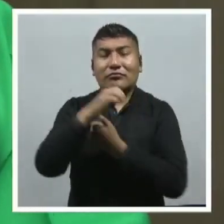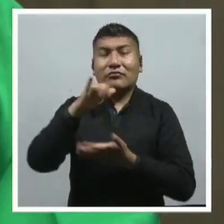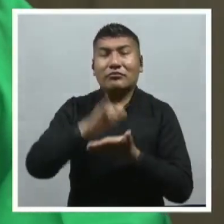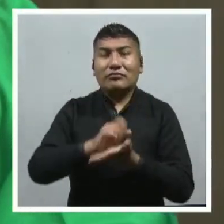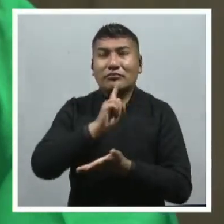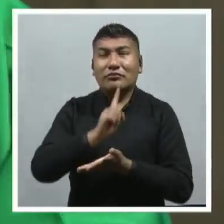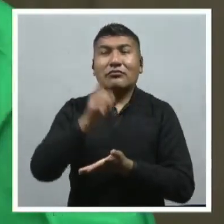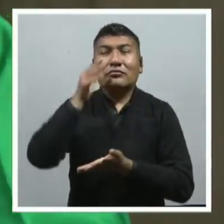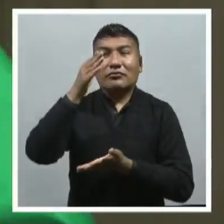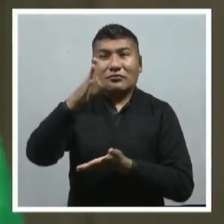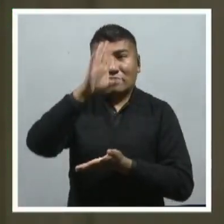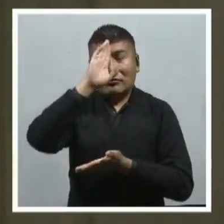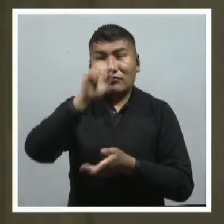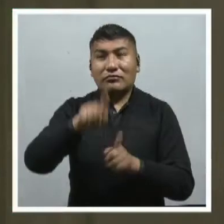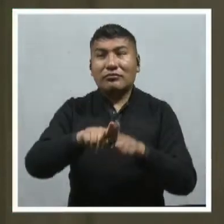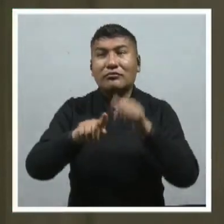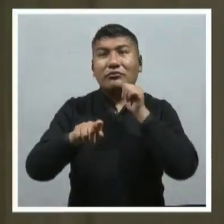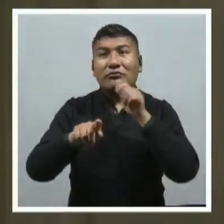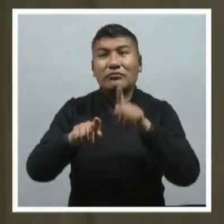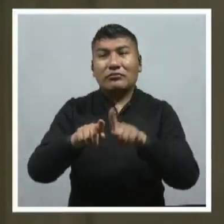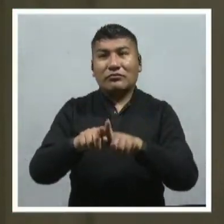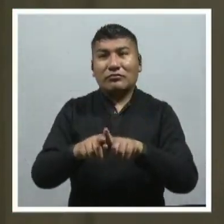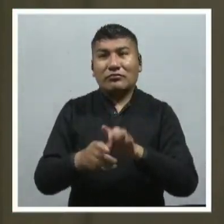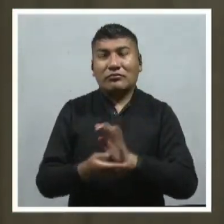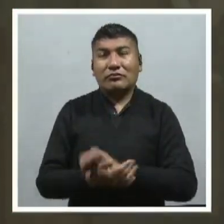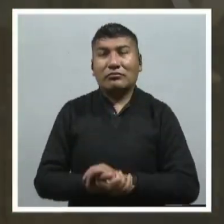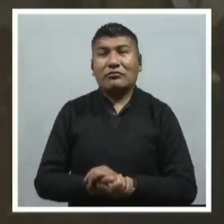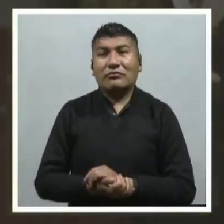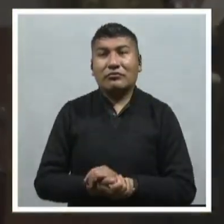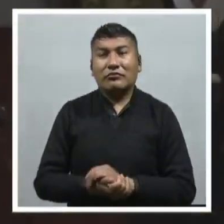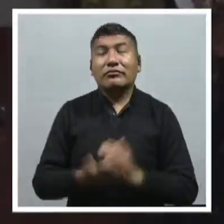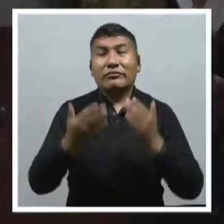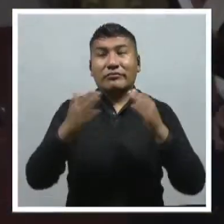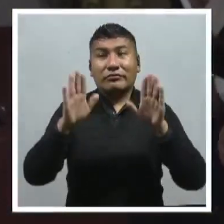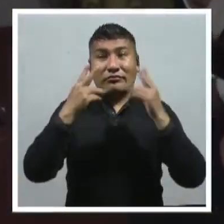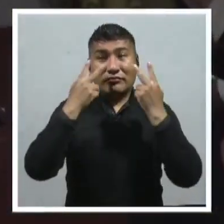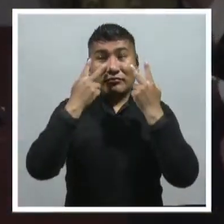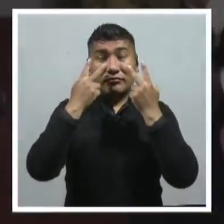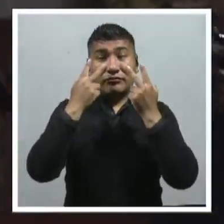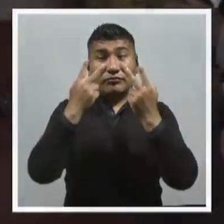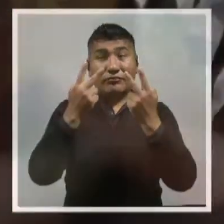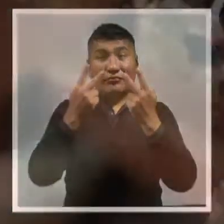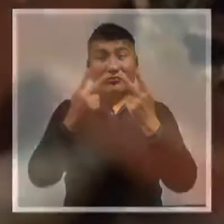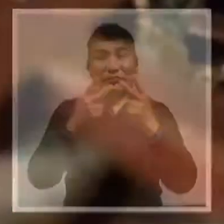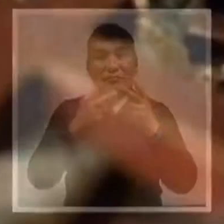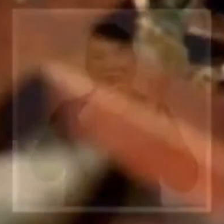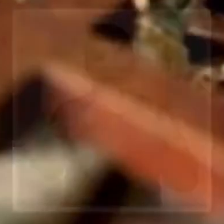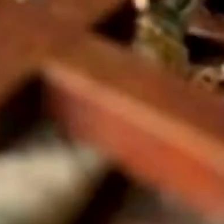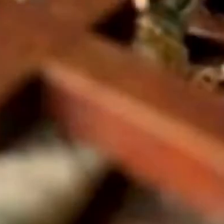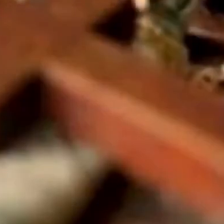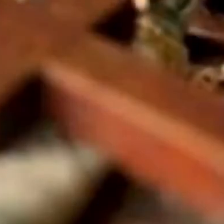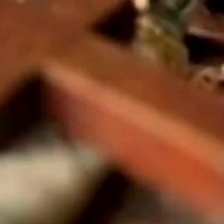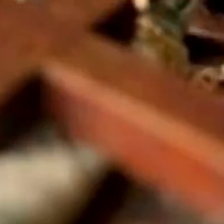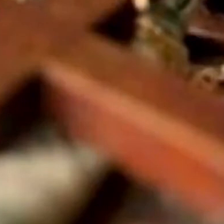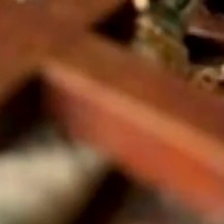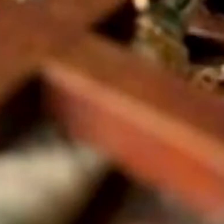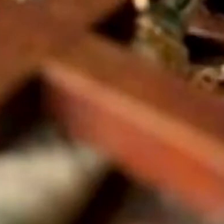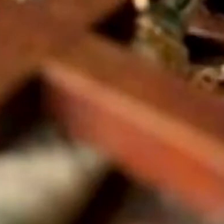queridos hermanos. Hemos escuchado la homilía preparada el día de hoy por Monseñor.